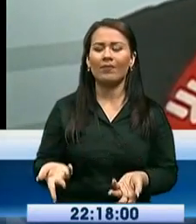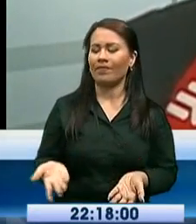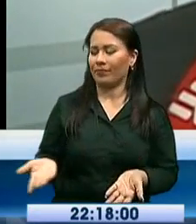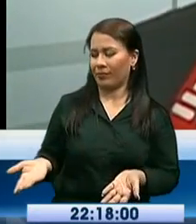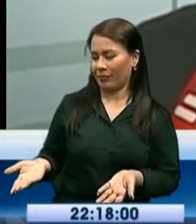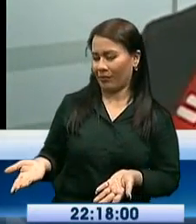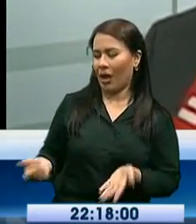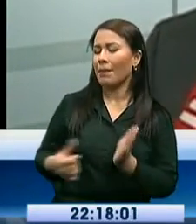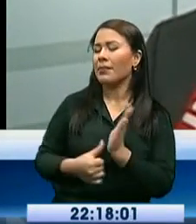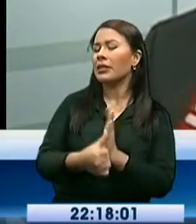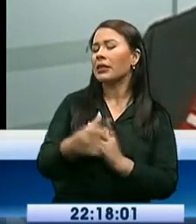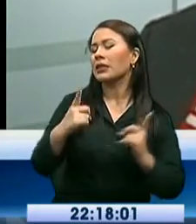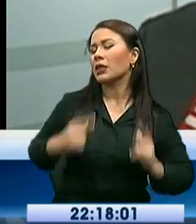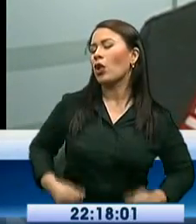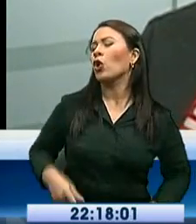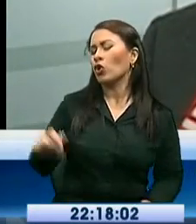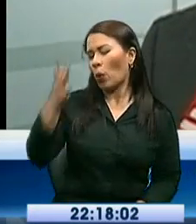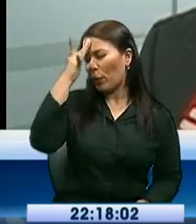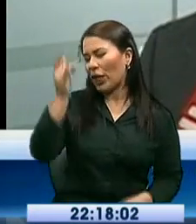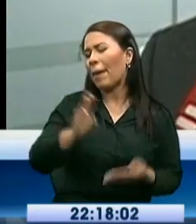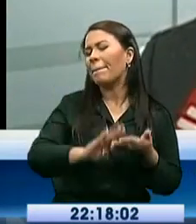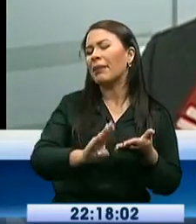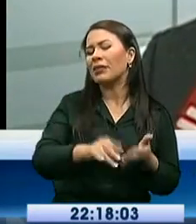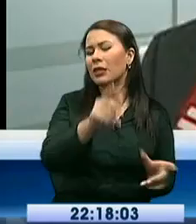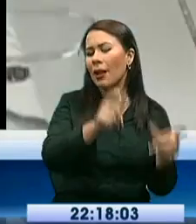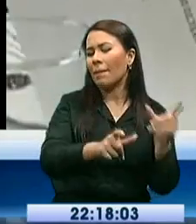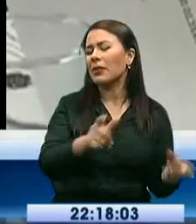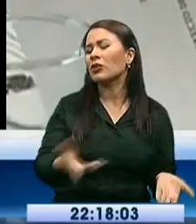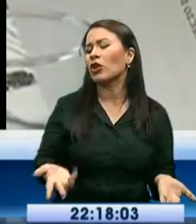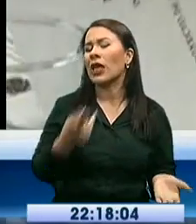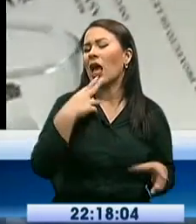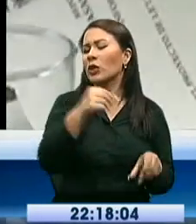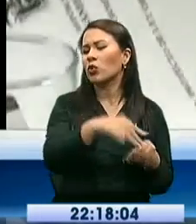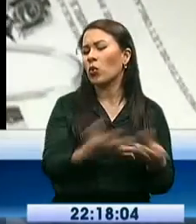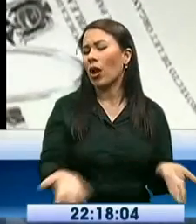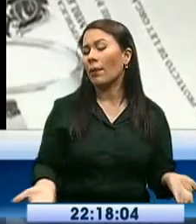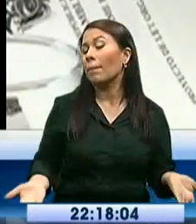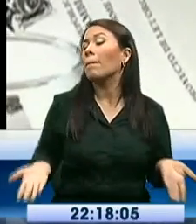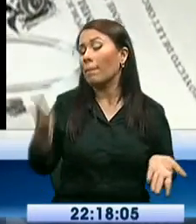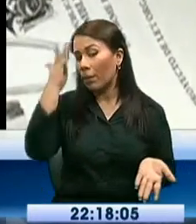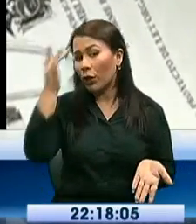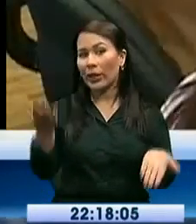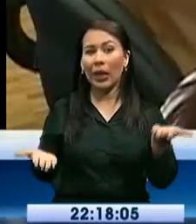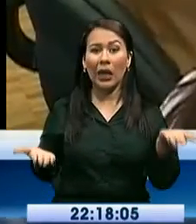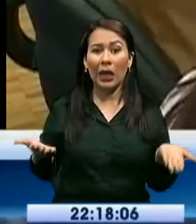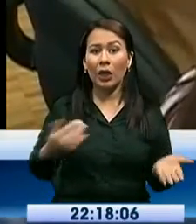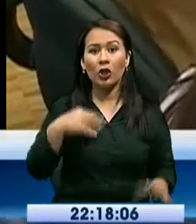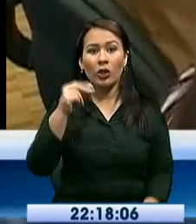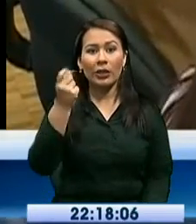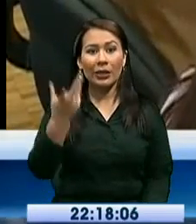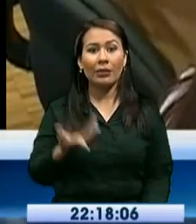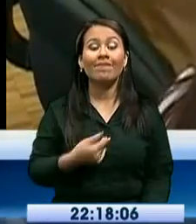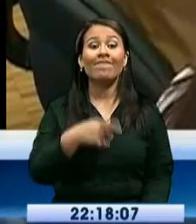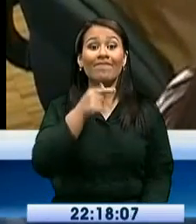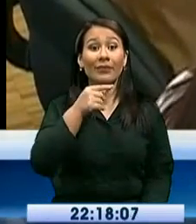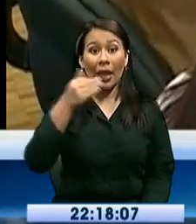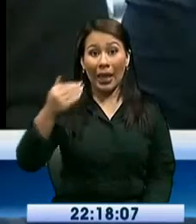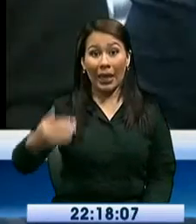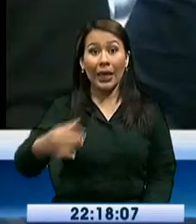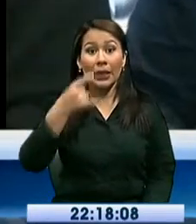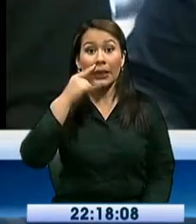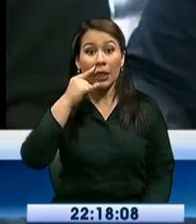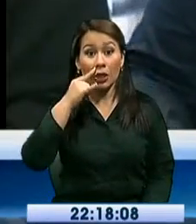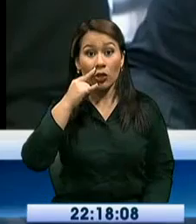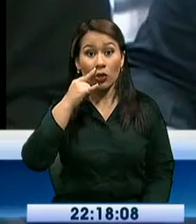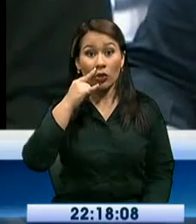da registro sanitario a los productos que usted dice que son nocivos por el contenido de azúcar? Se incluye la posibilidad de que los menores de edad que viajen al exterior con adultos